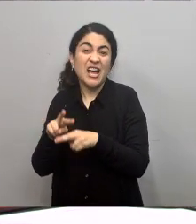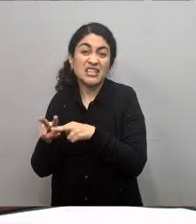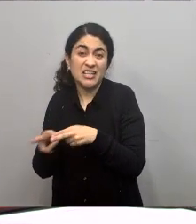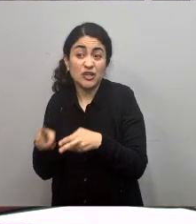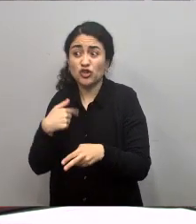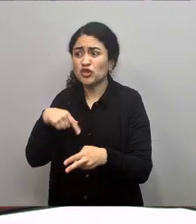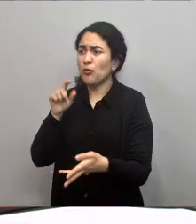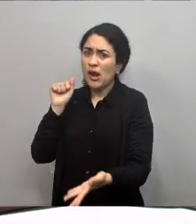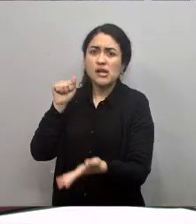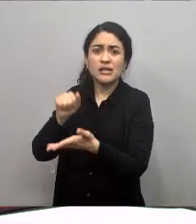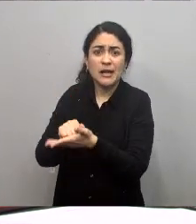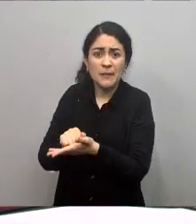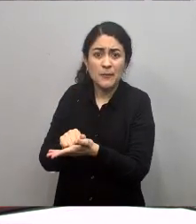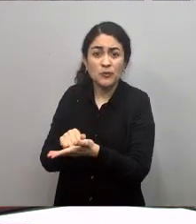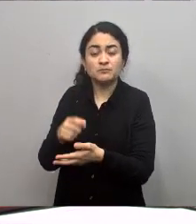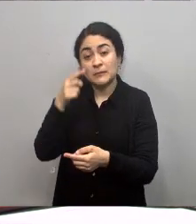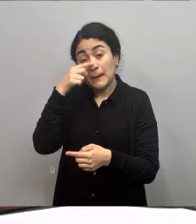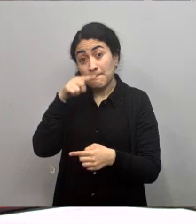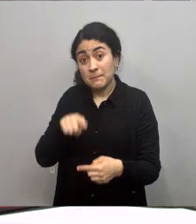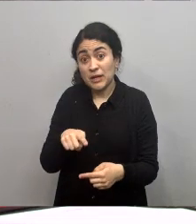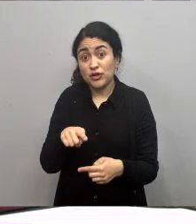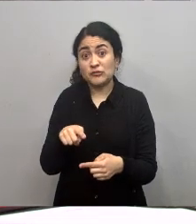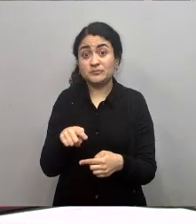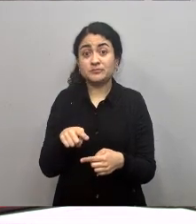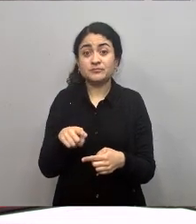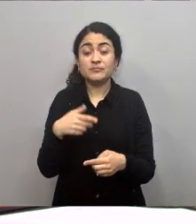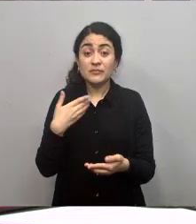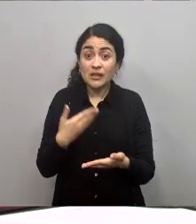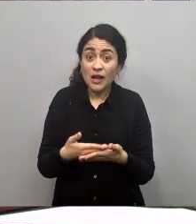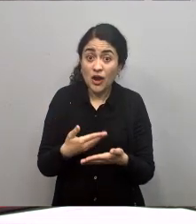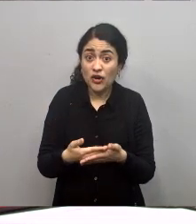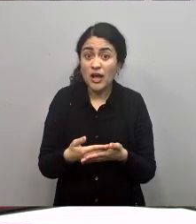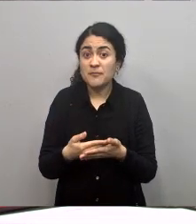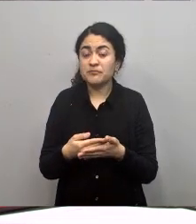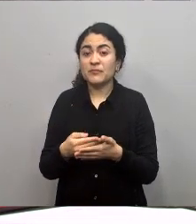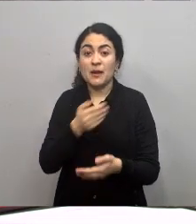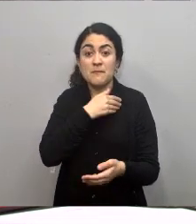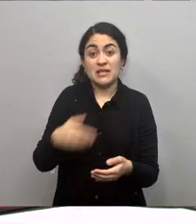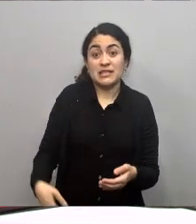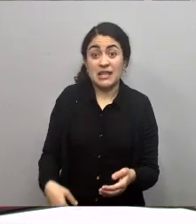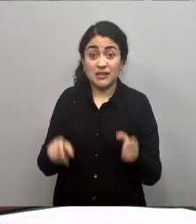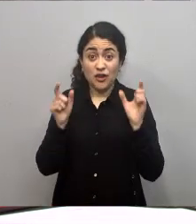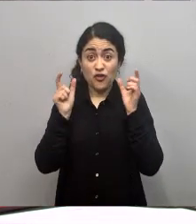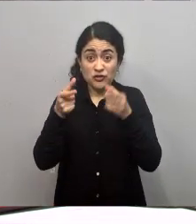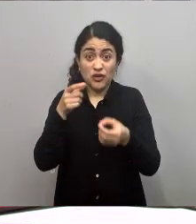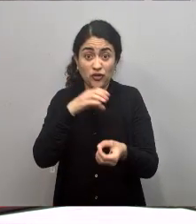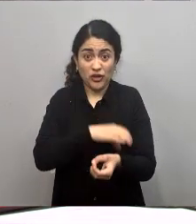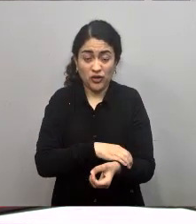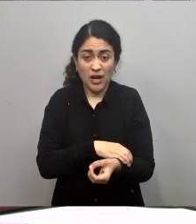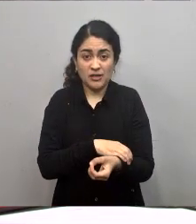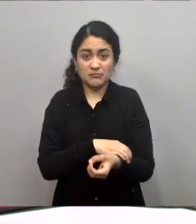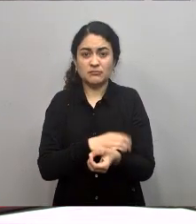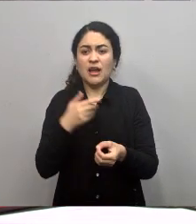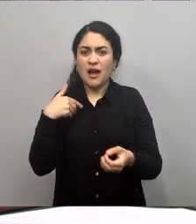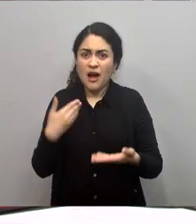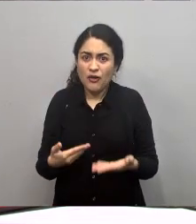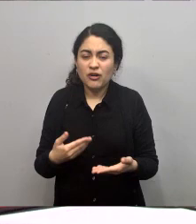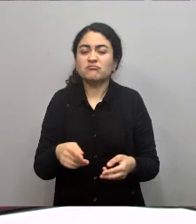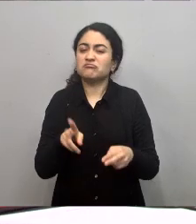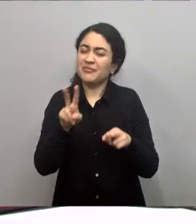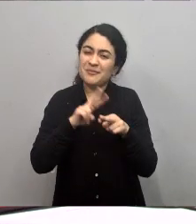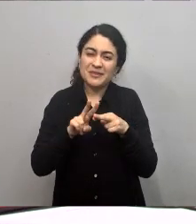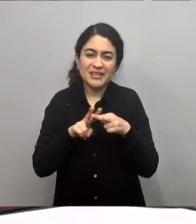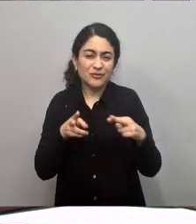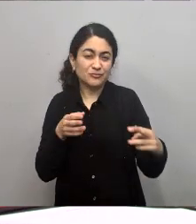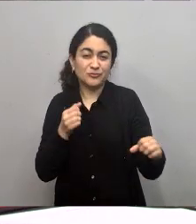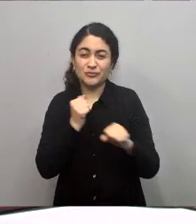también reclamamos, pero una vez instalado este presidente del Consejo Regional, hemos realizado un trabajo